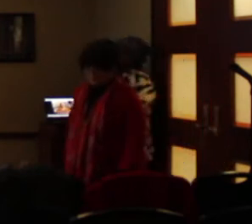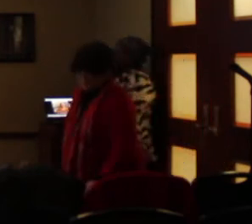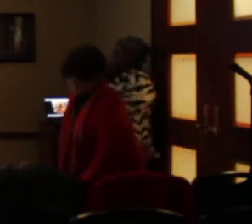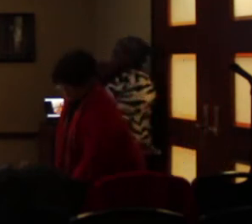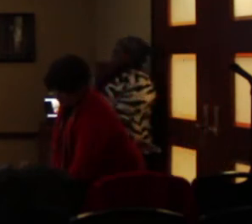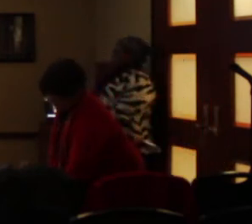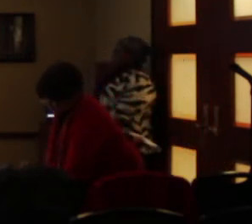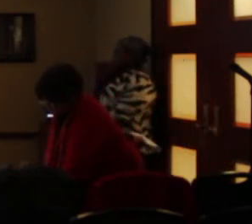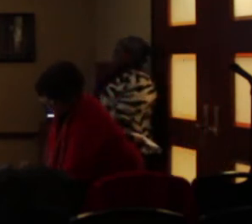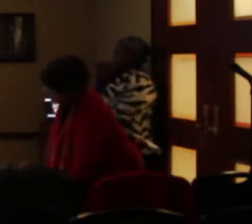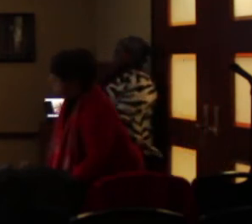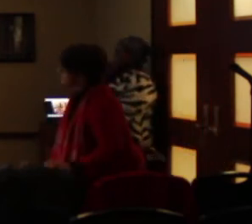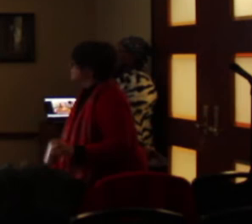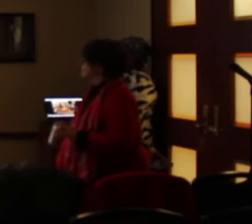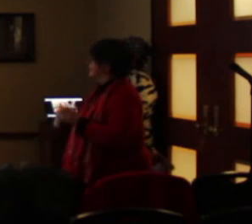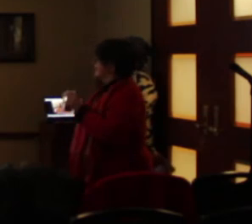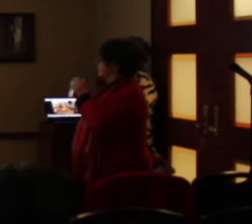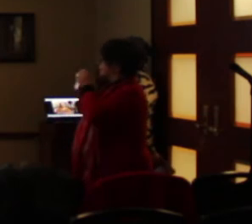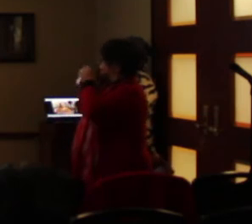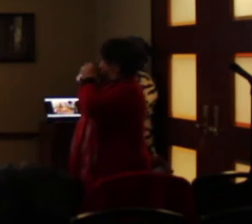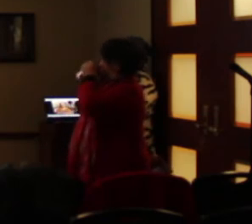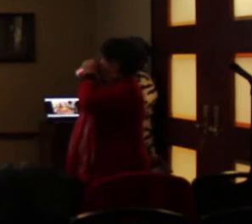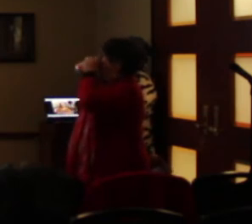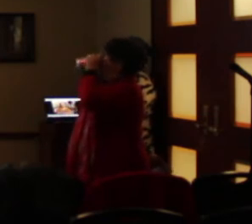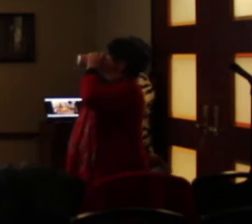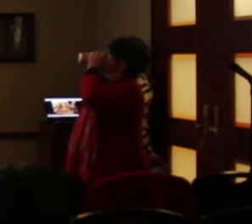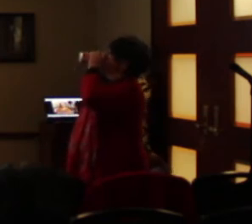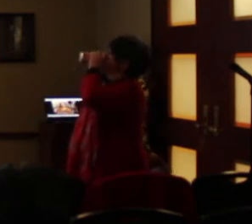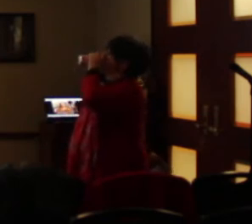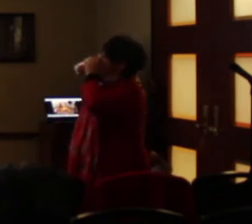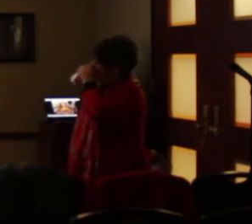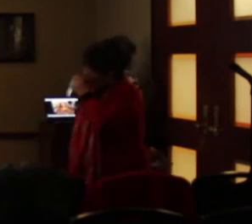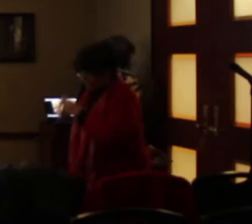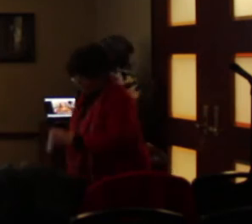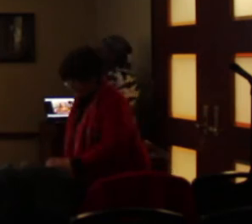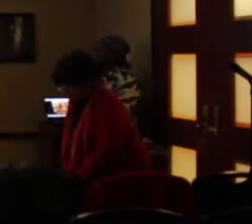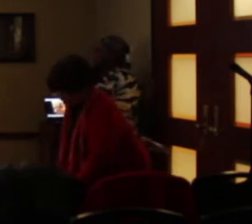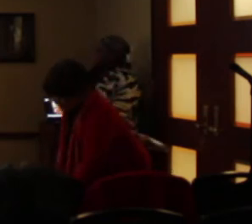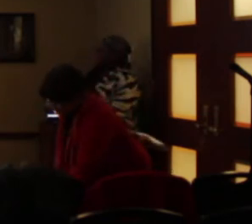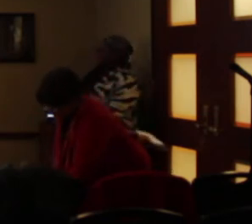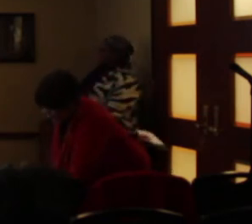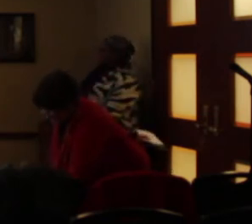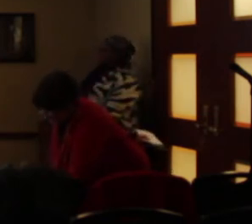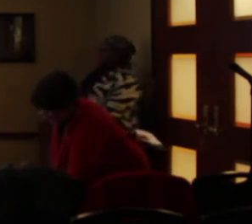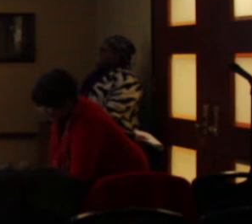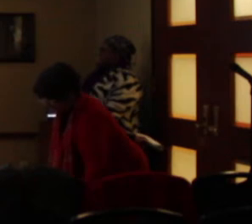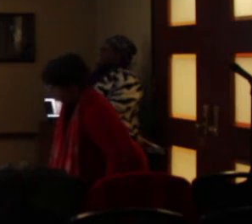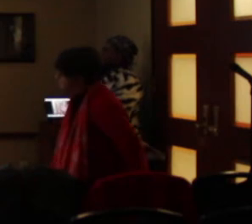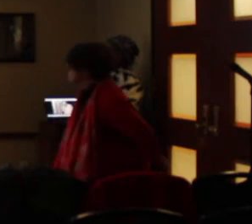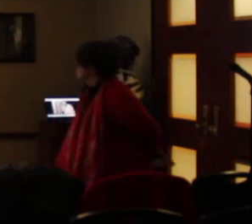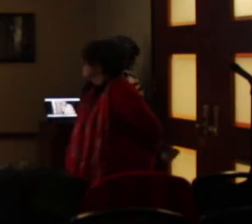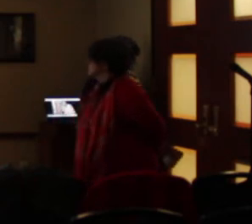adentro tratan de llevar a la literatura nuestra ese aspecto que era como el lado oculto de la luna, sin